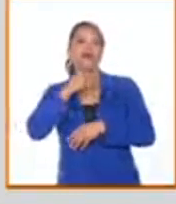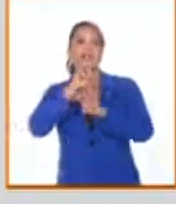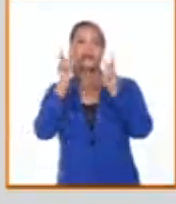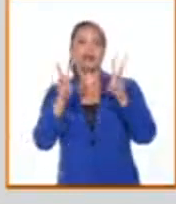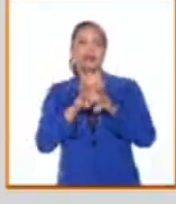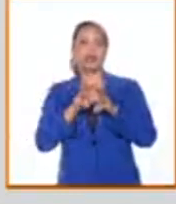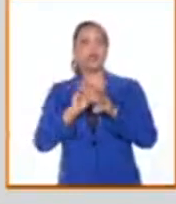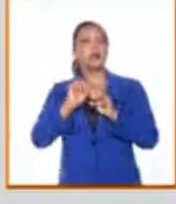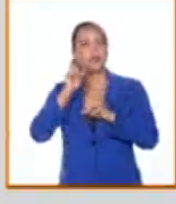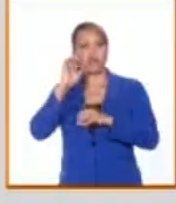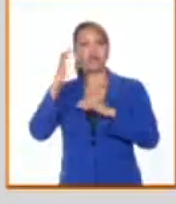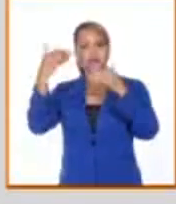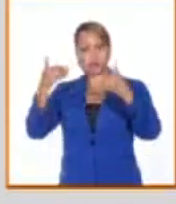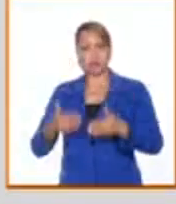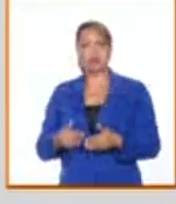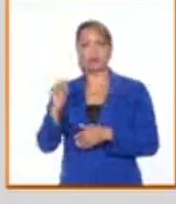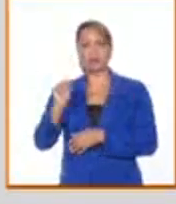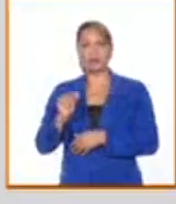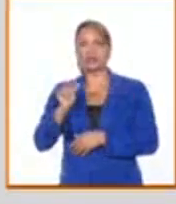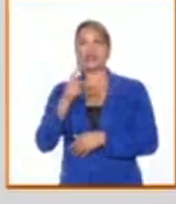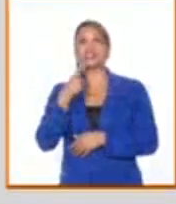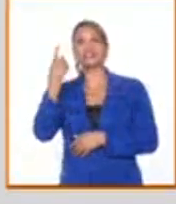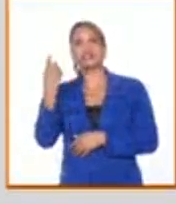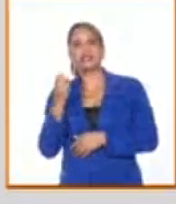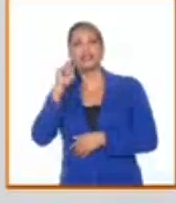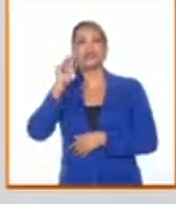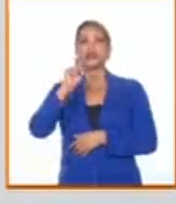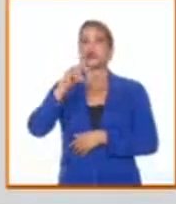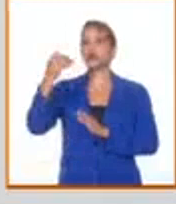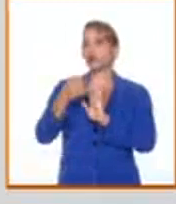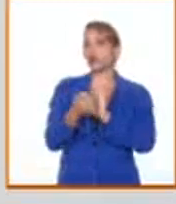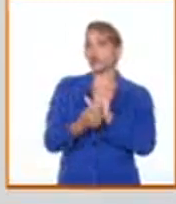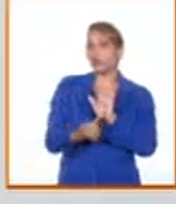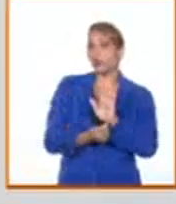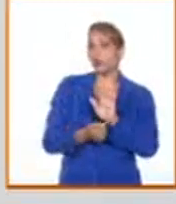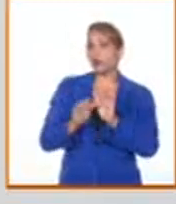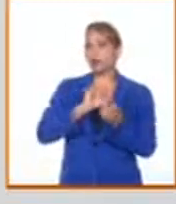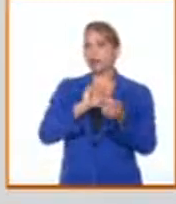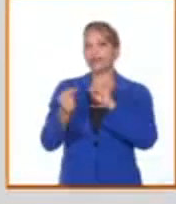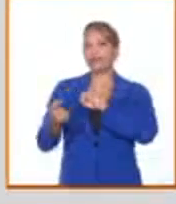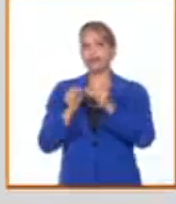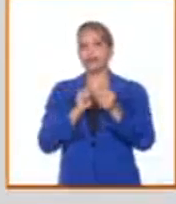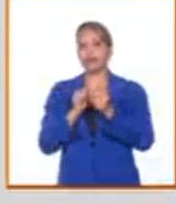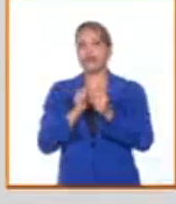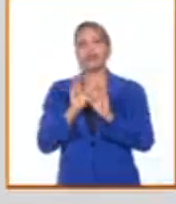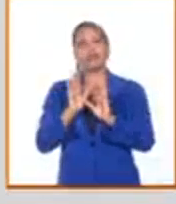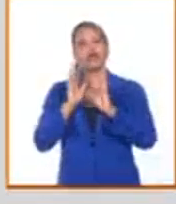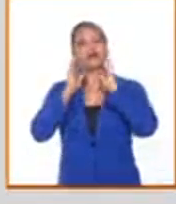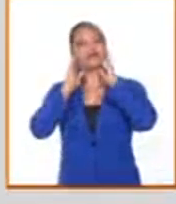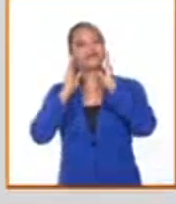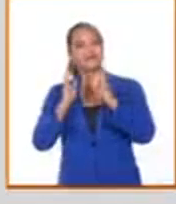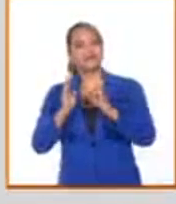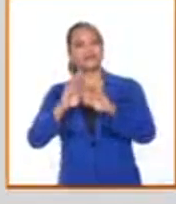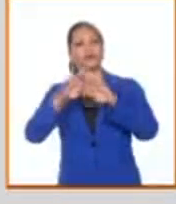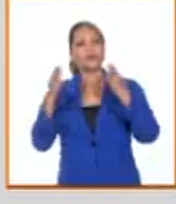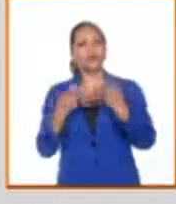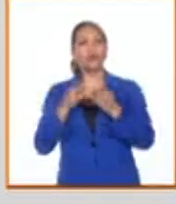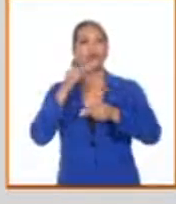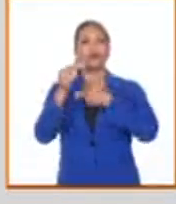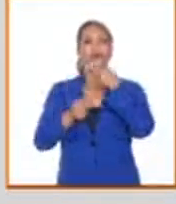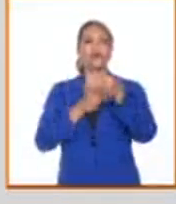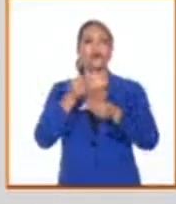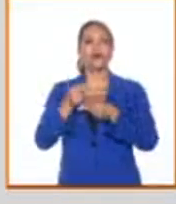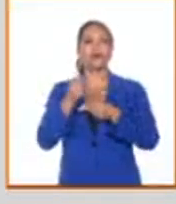físico también requiere normatividad, requiere regulación. Y en ese camino, Randy, todo lo que se está haciendo tiene